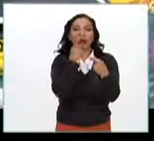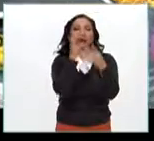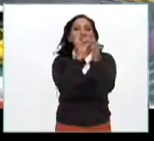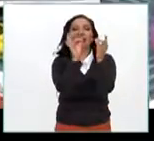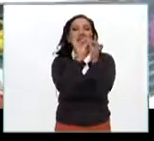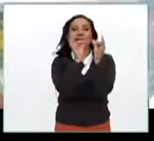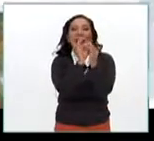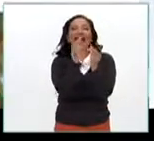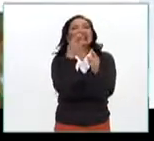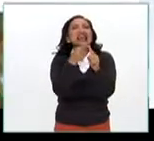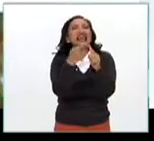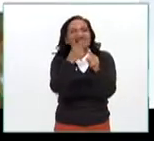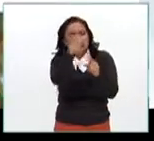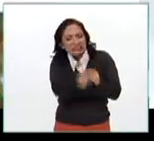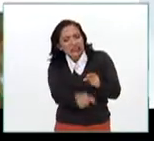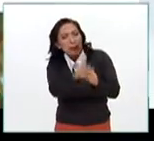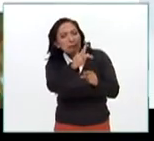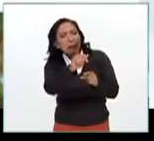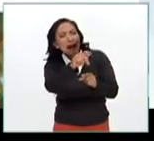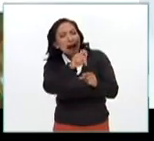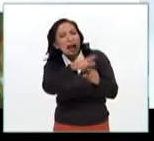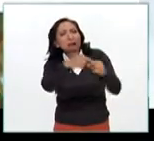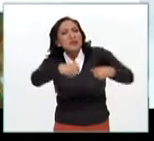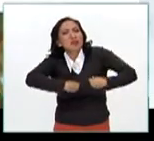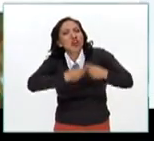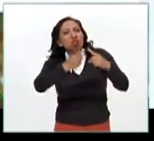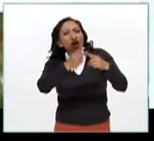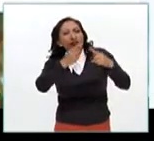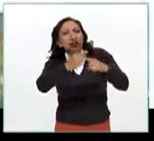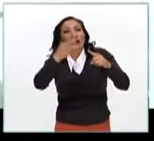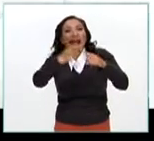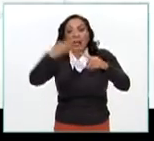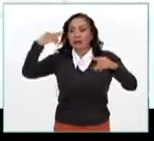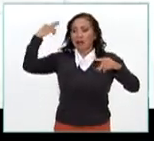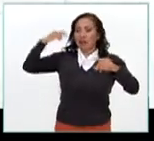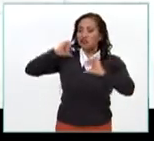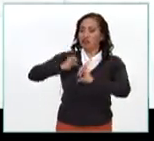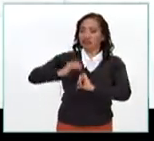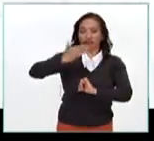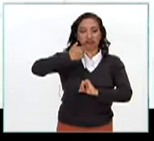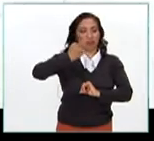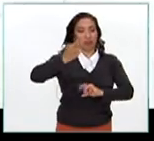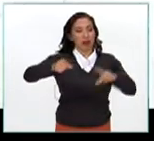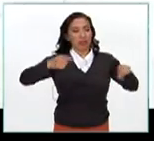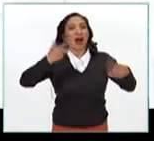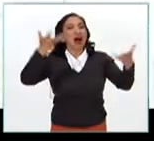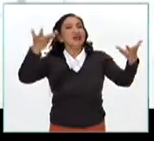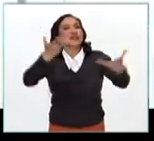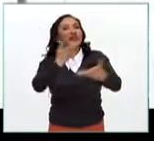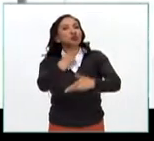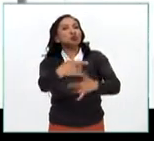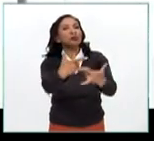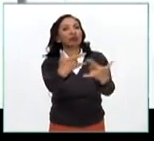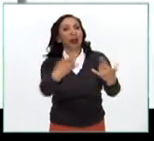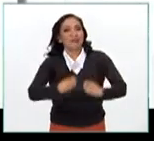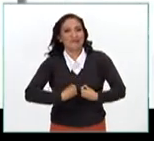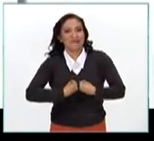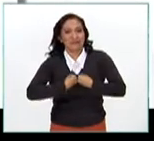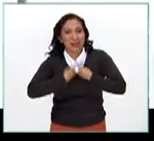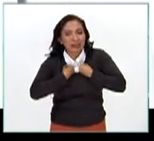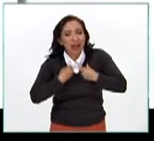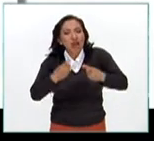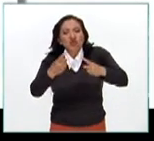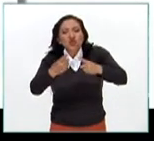nos cuenta, bueno, quién fue Pakal, cuándo vivió, a quiénes reinó, qué es lo que hizo. Que es muy importante, ¿por qué en la historia?